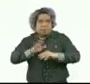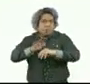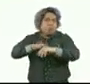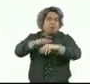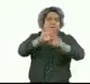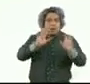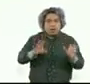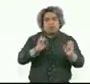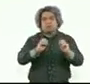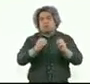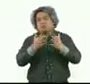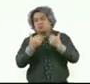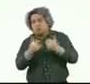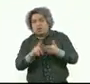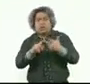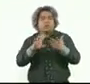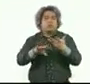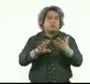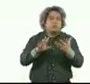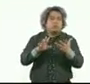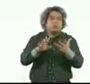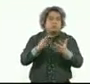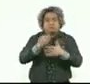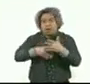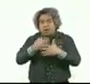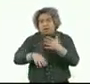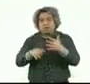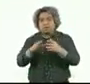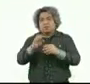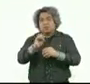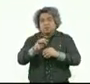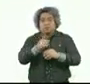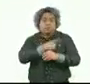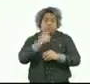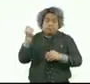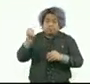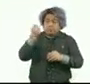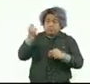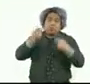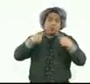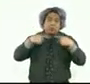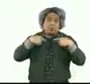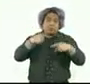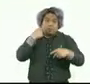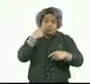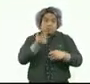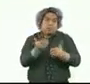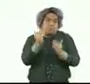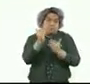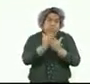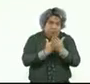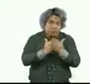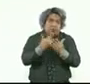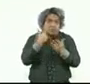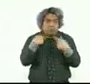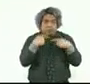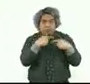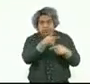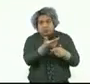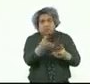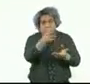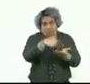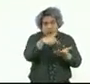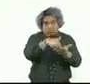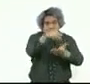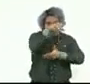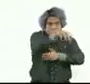reducir la disponibilidad de las mismas, sino un tema de que afortunadamente estamos viendo menos personas sospechosas yendo a los kioscos, y de esas personas que van a los